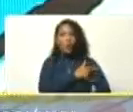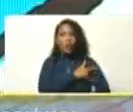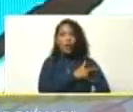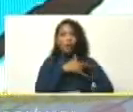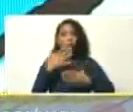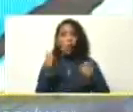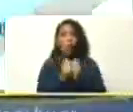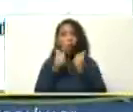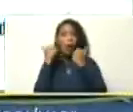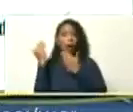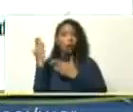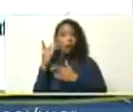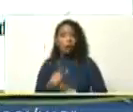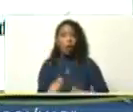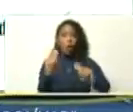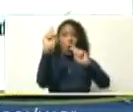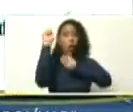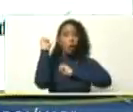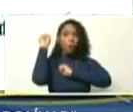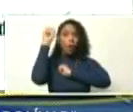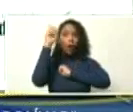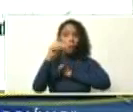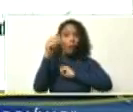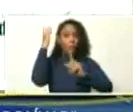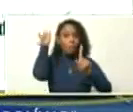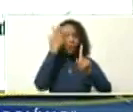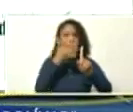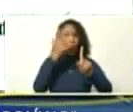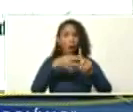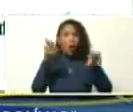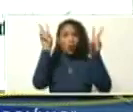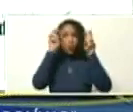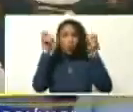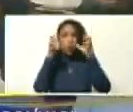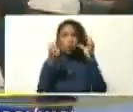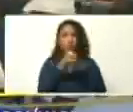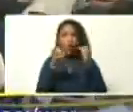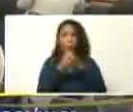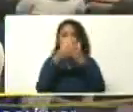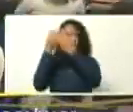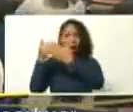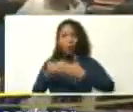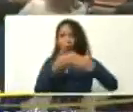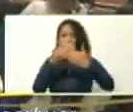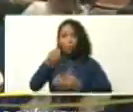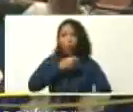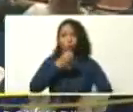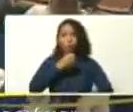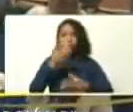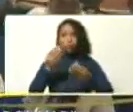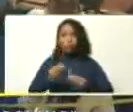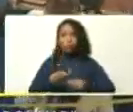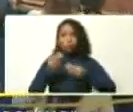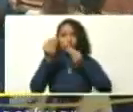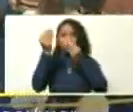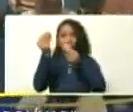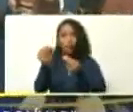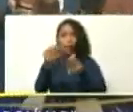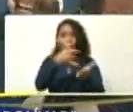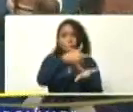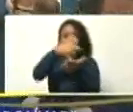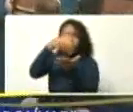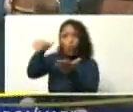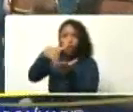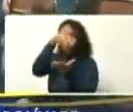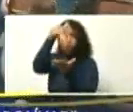con ello un legado también de formación a las nuevas generaciones estudiantes del periodismo. Entrega del Premio Nacional